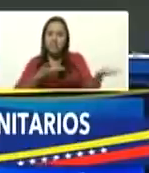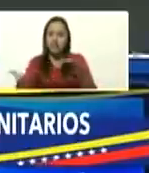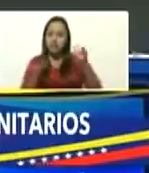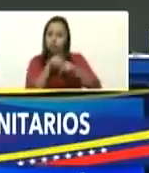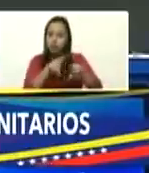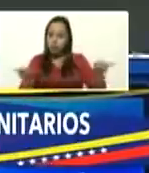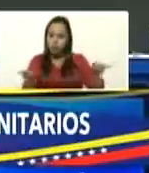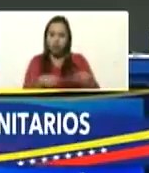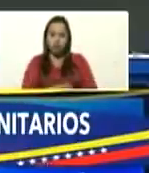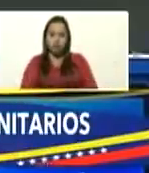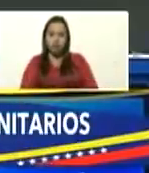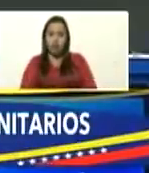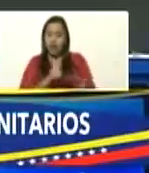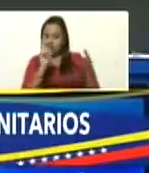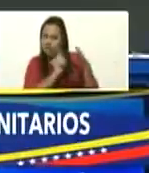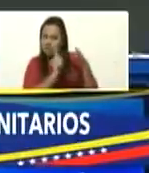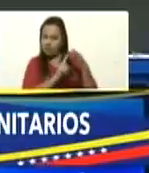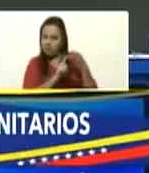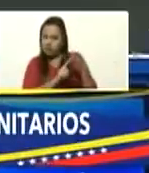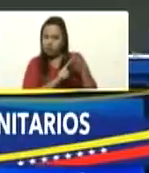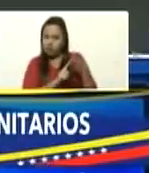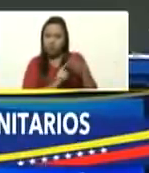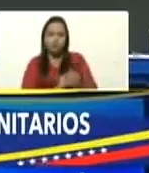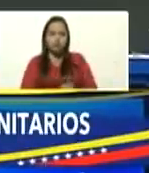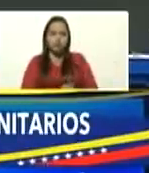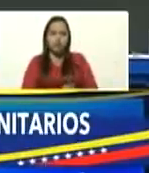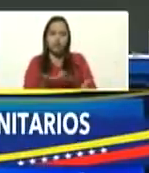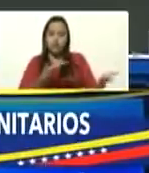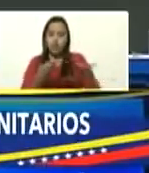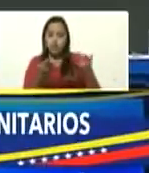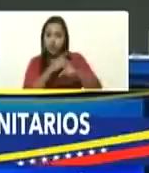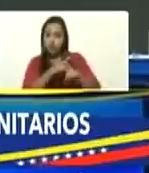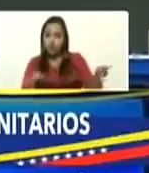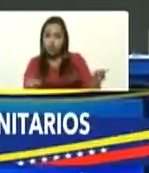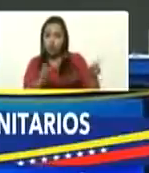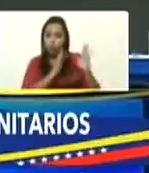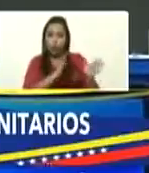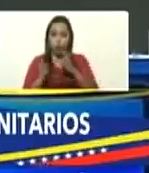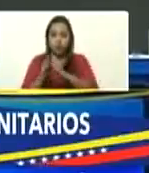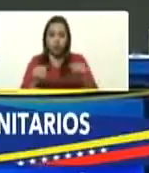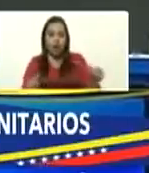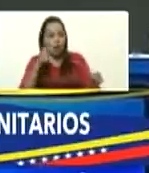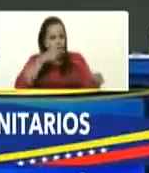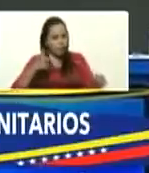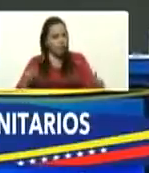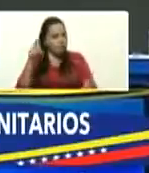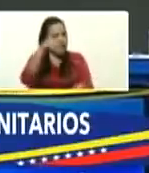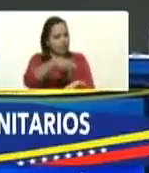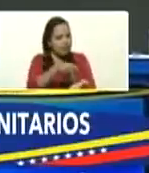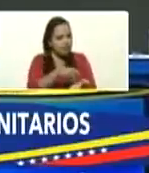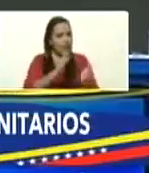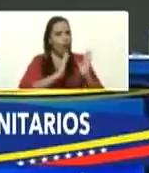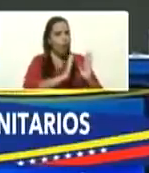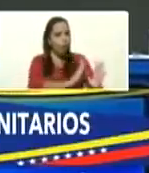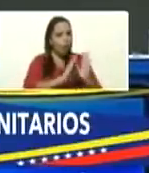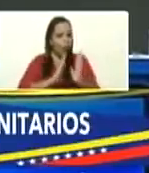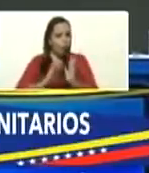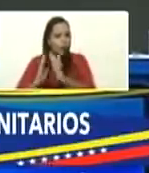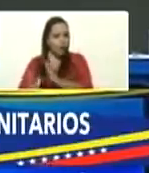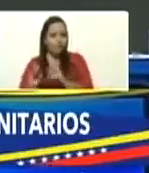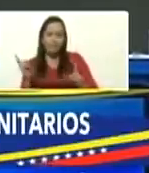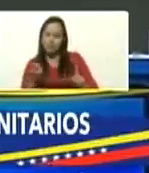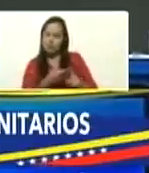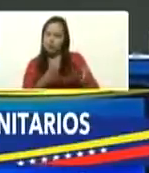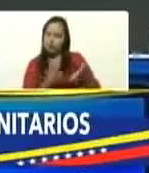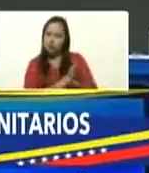públicos. En esta dimensión de ordenamiento territorial y los servicios públicos, nuestro pueblo se involucra organizadamente, primero